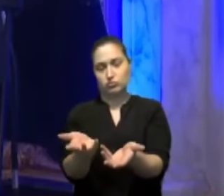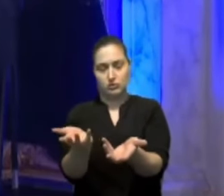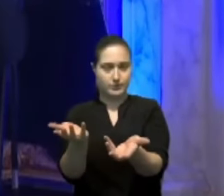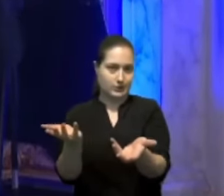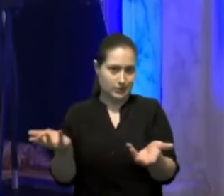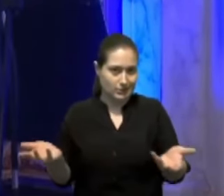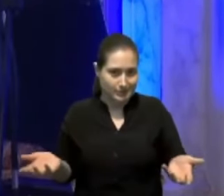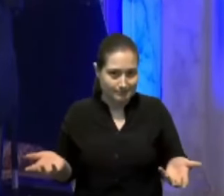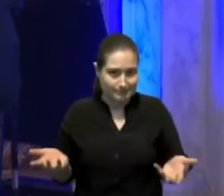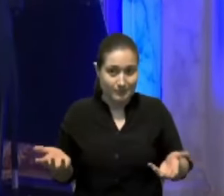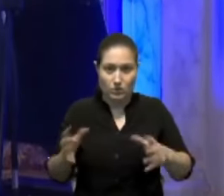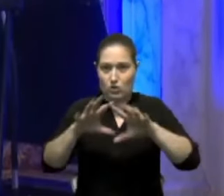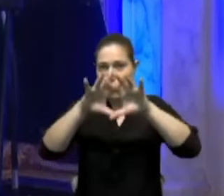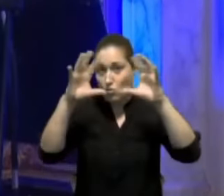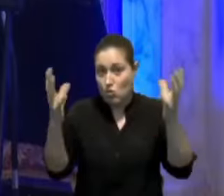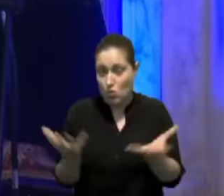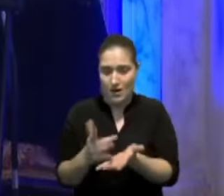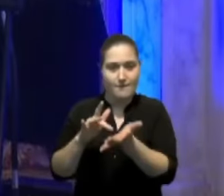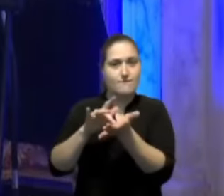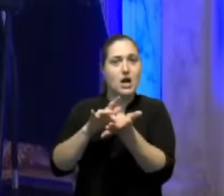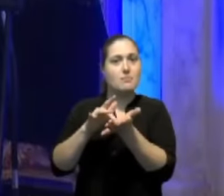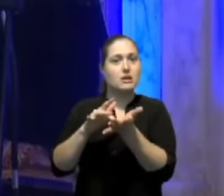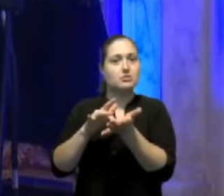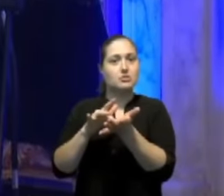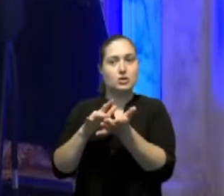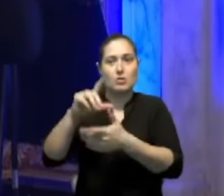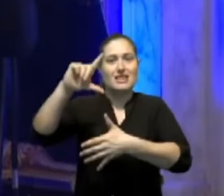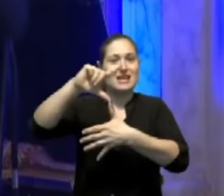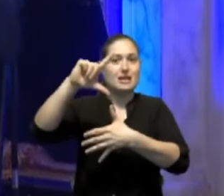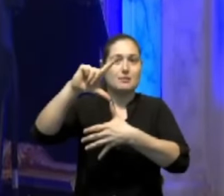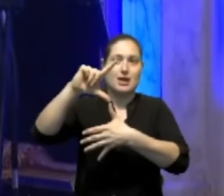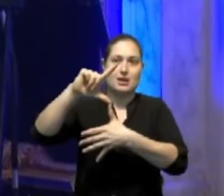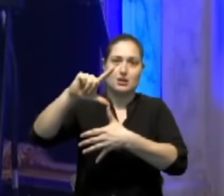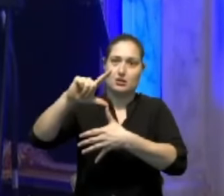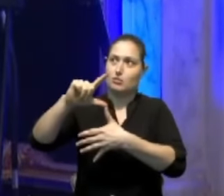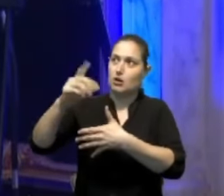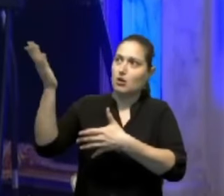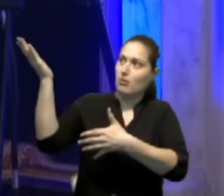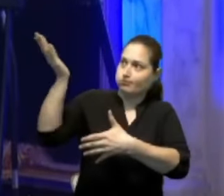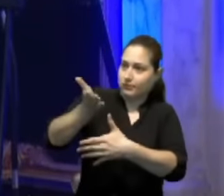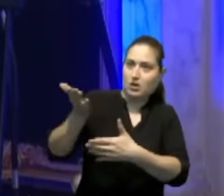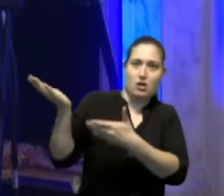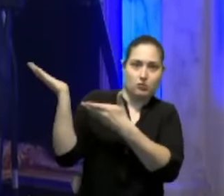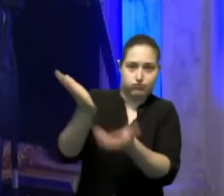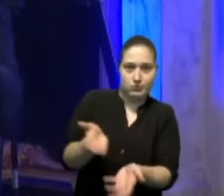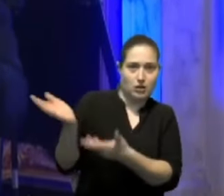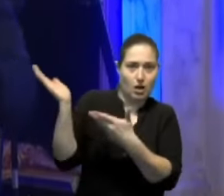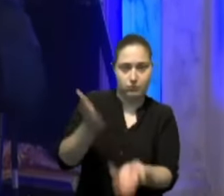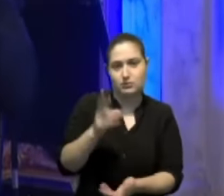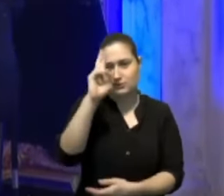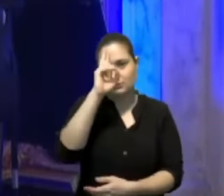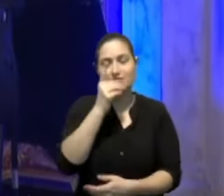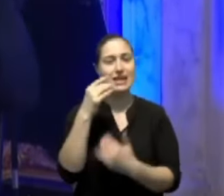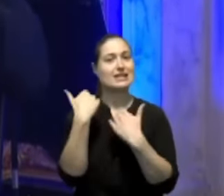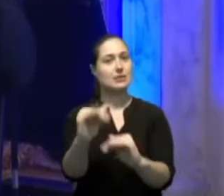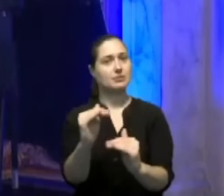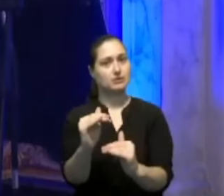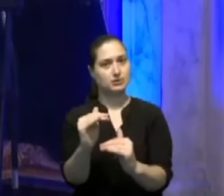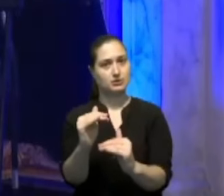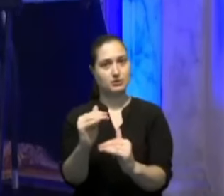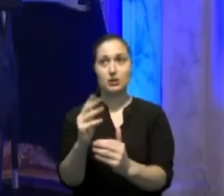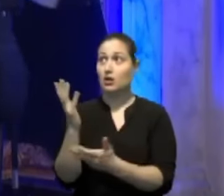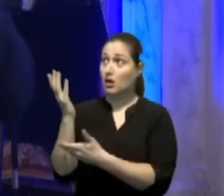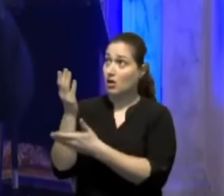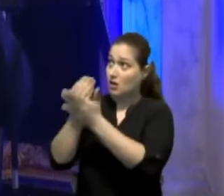farmacéuticas globales establecen una cuota para latinoamérica de eso hay una subca para la República Dominicana Y dependerá entonces del momento en el cual entramos